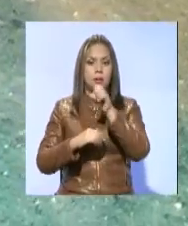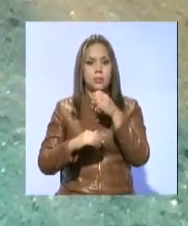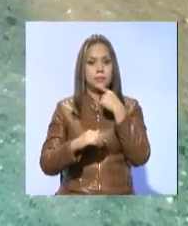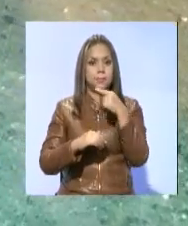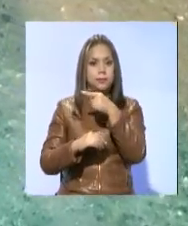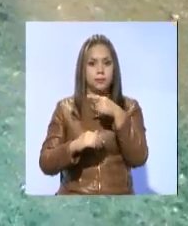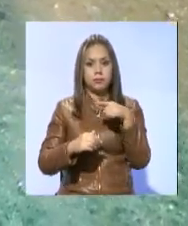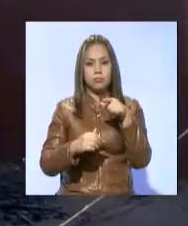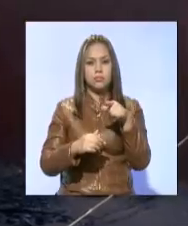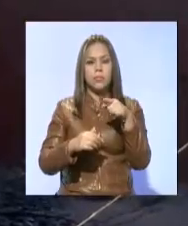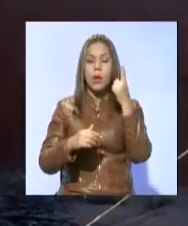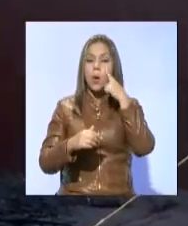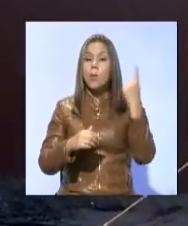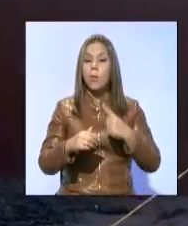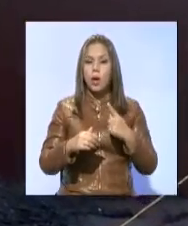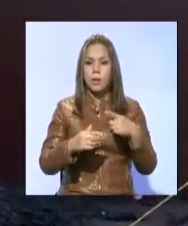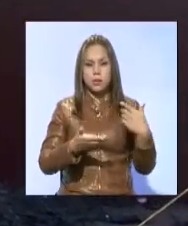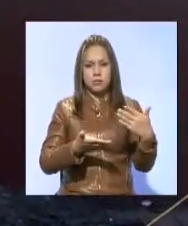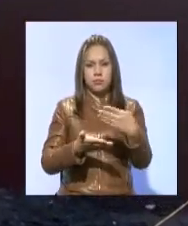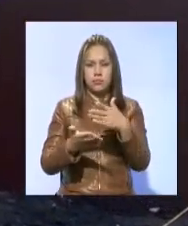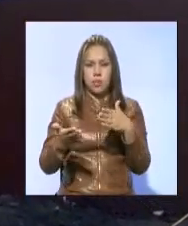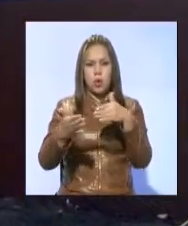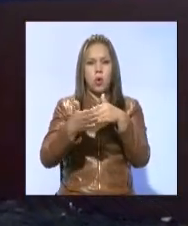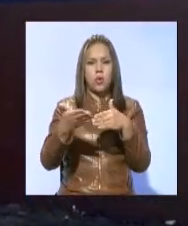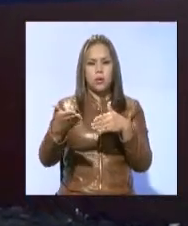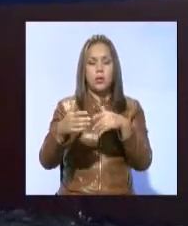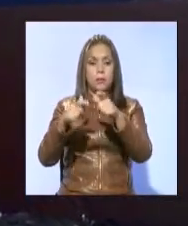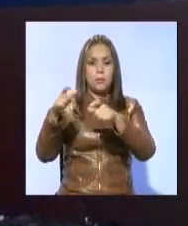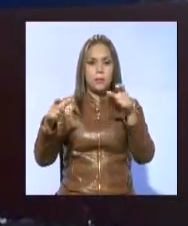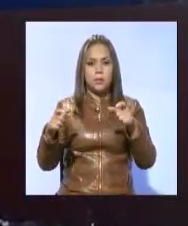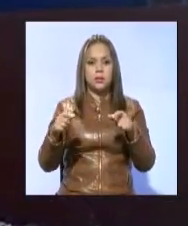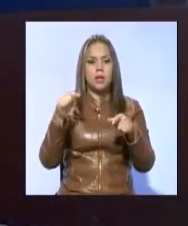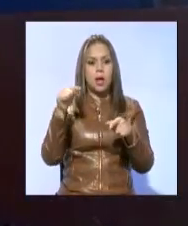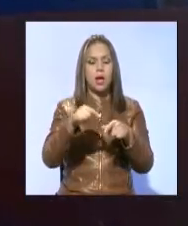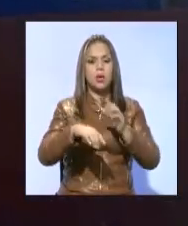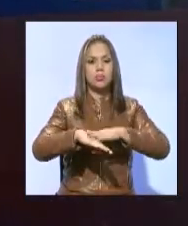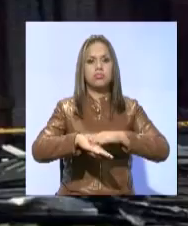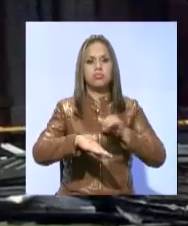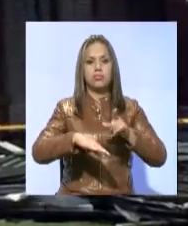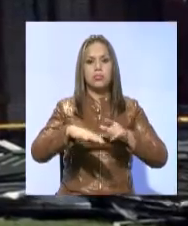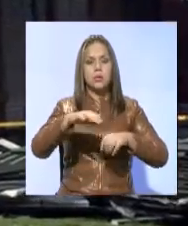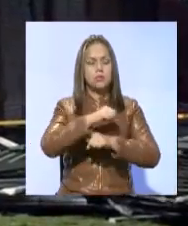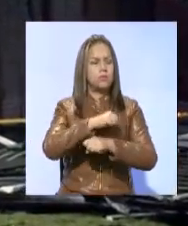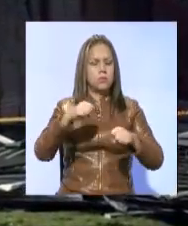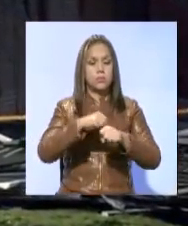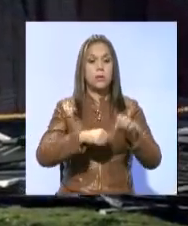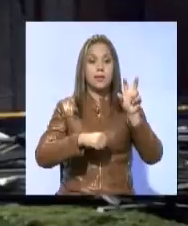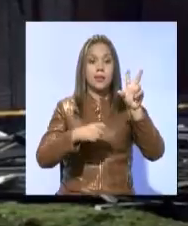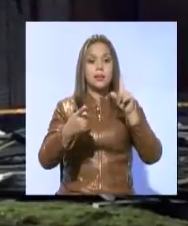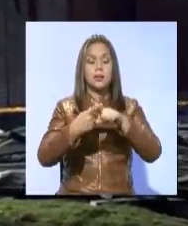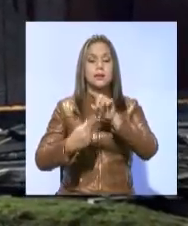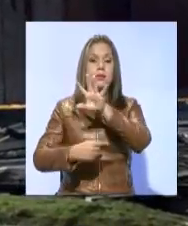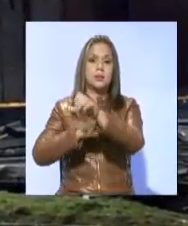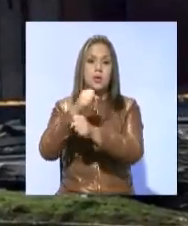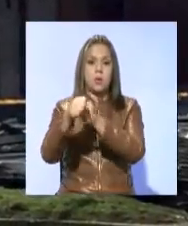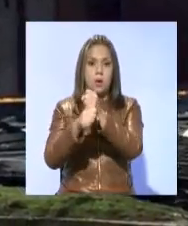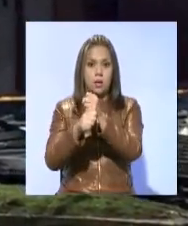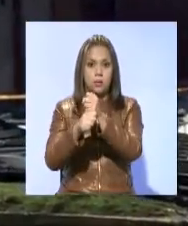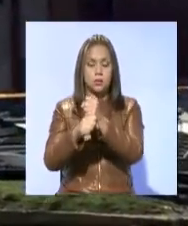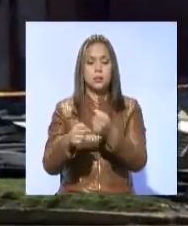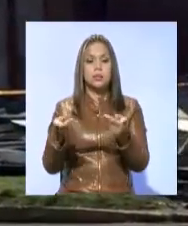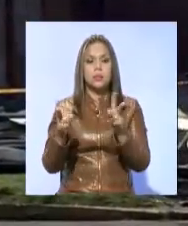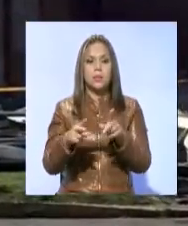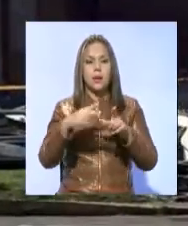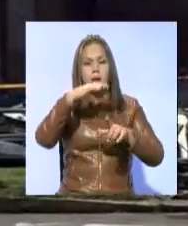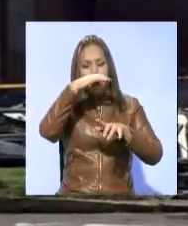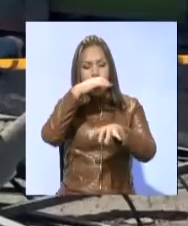han recopilado de forma inmediata, se los acusa a los procesados por homicidio culposo con una pena de 3 a 5 años, el almacenamiento